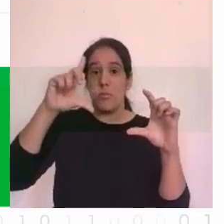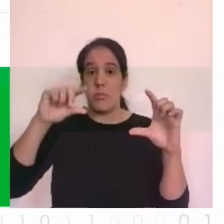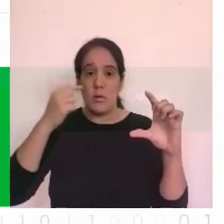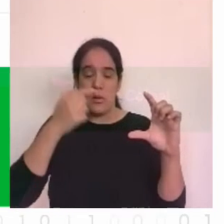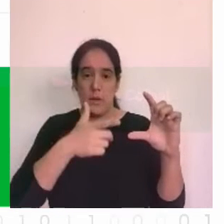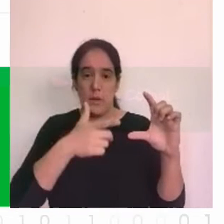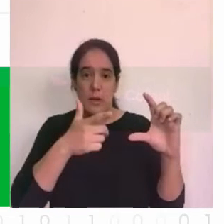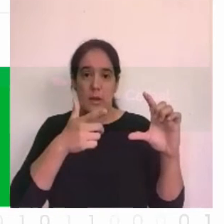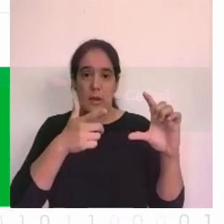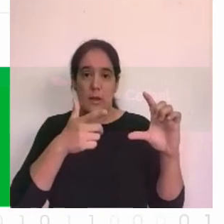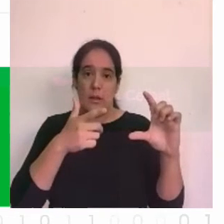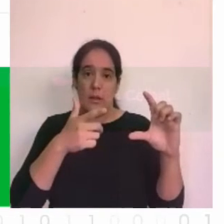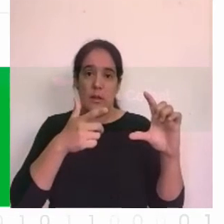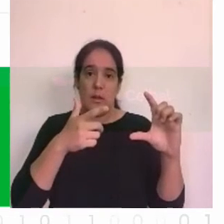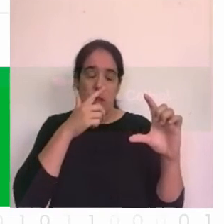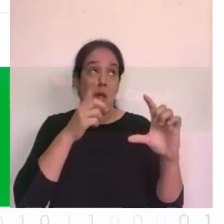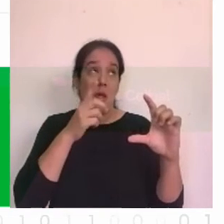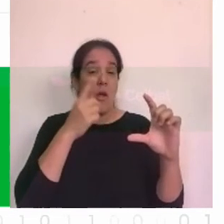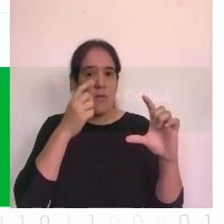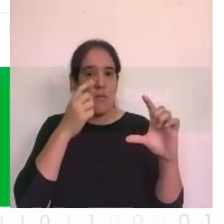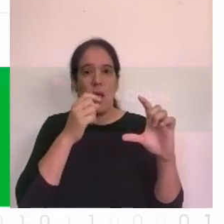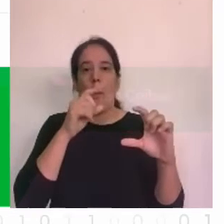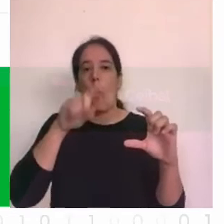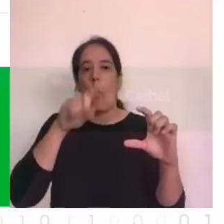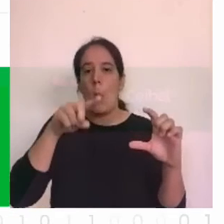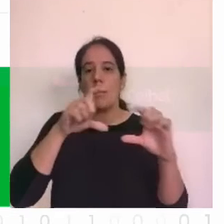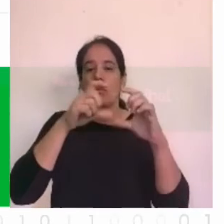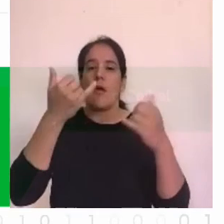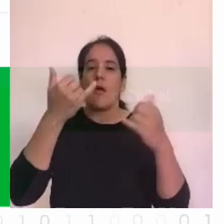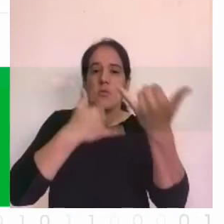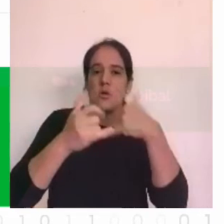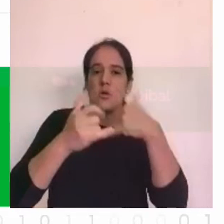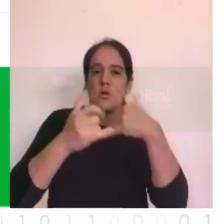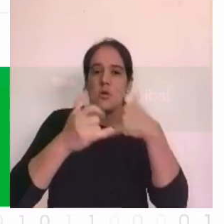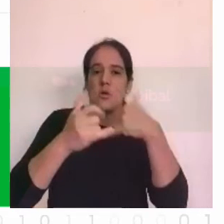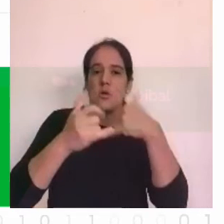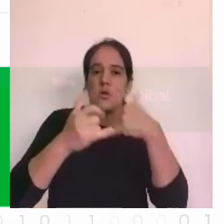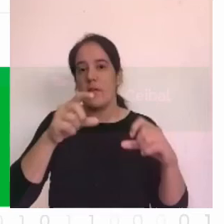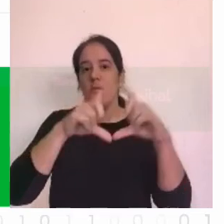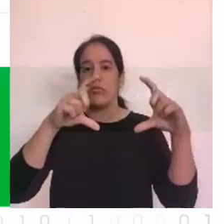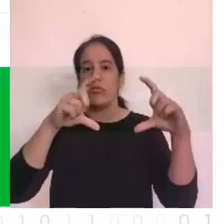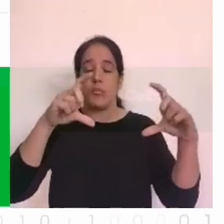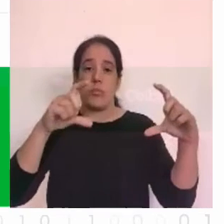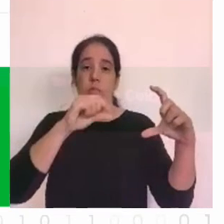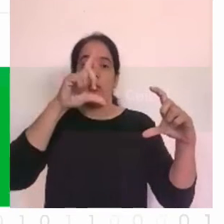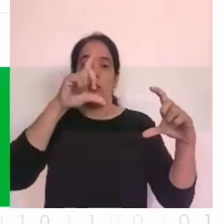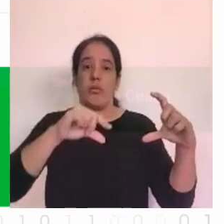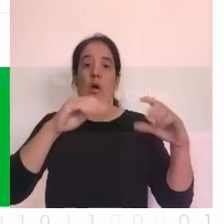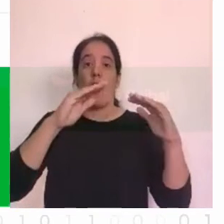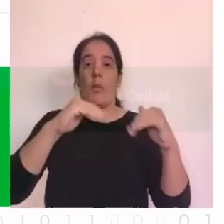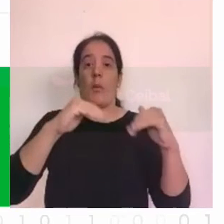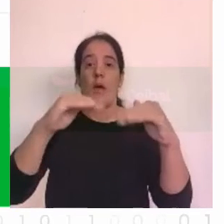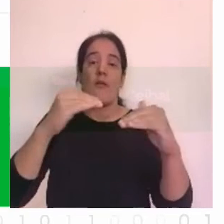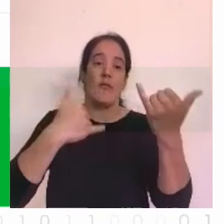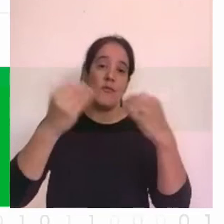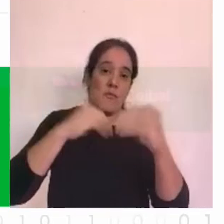ir agrandando todos los meses con la información de los registros del mes anterior, y mediante filtros